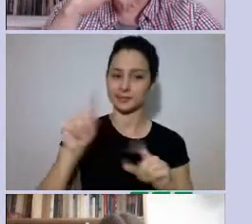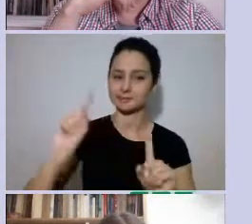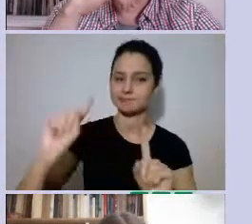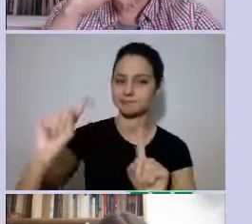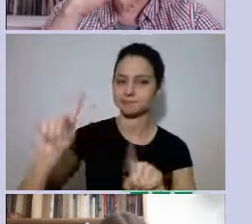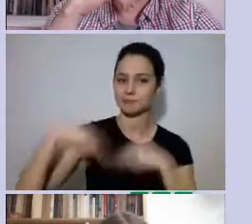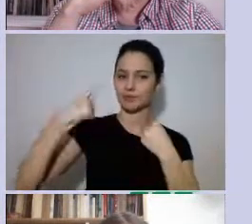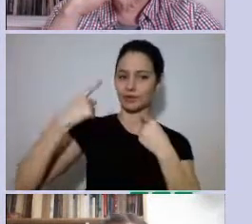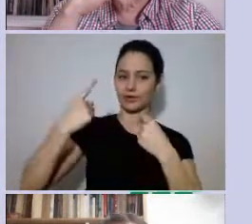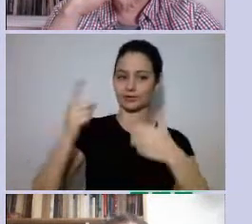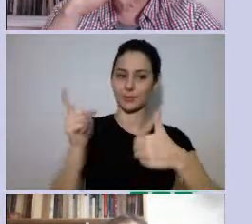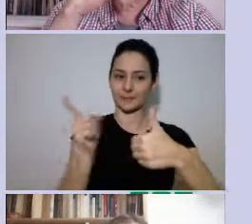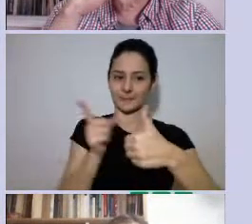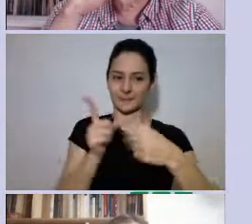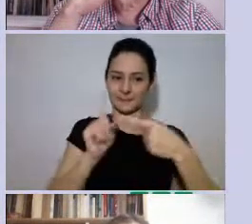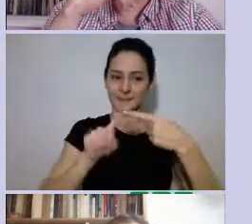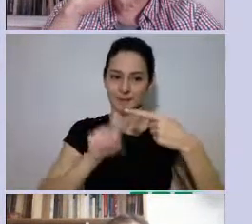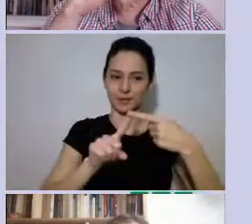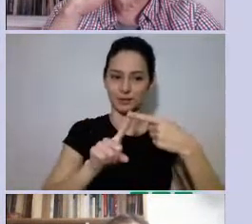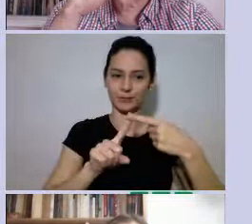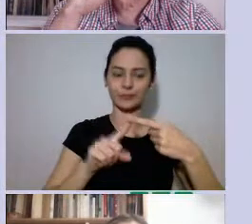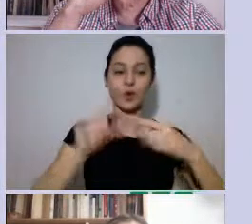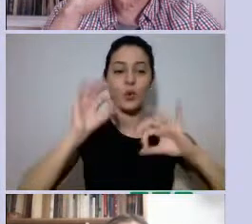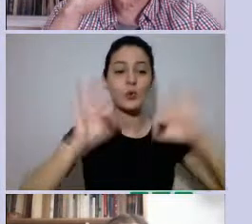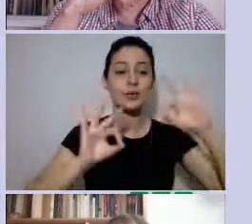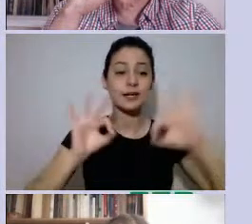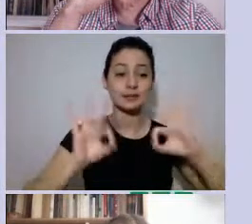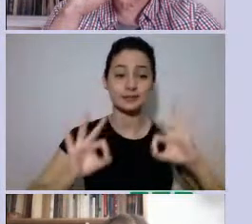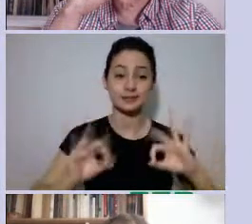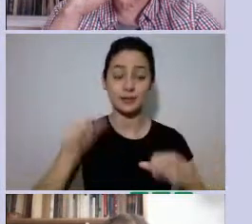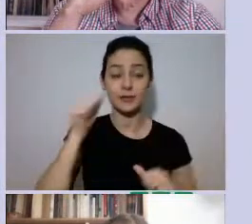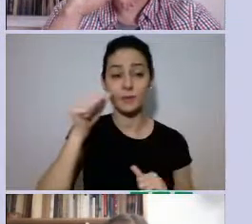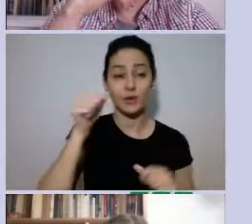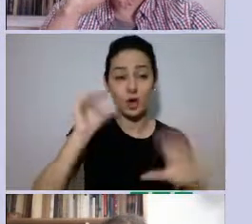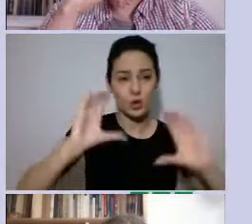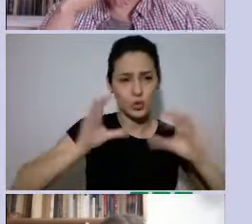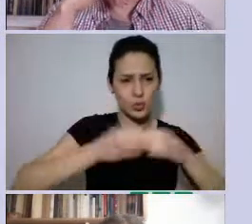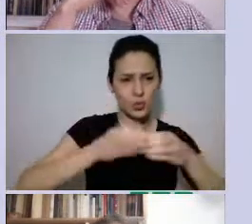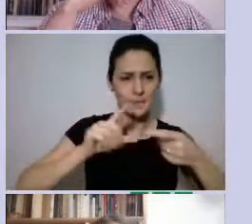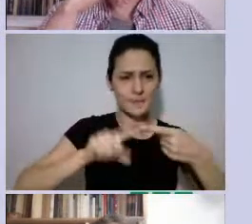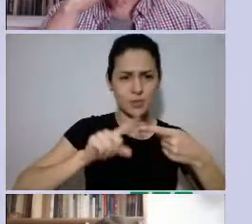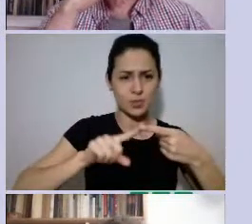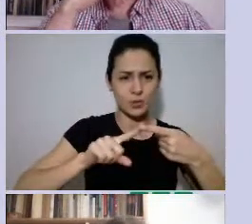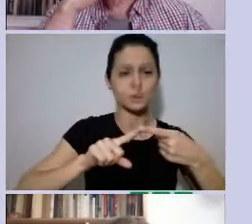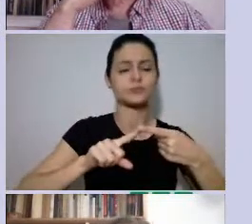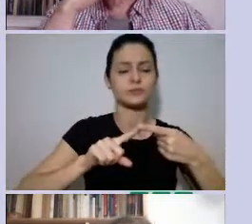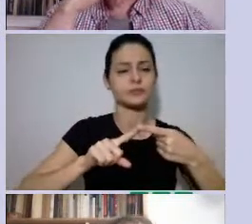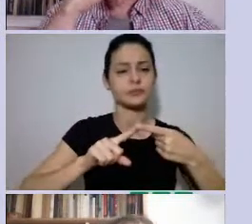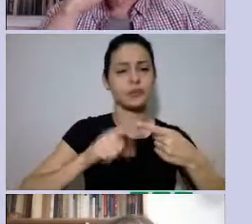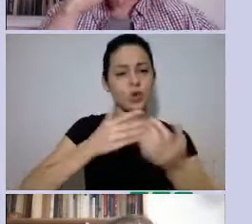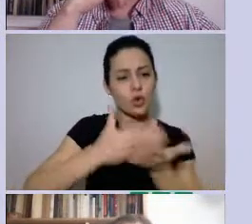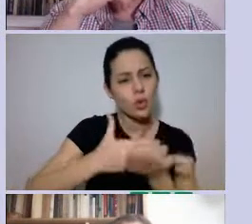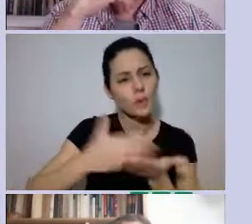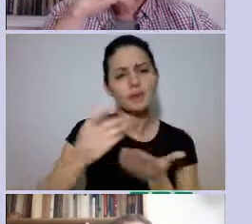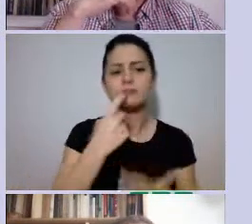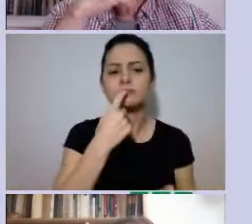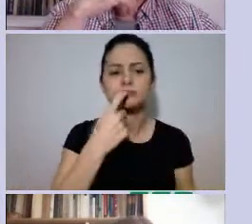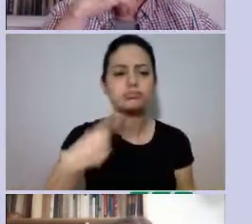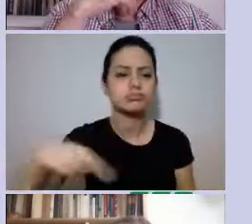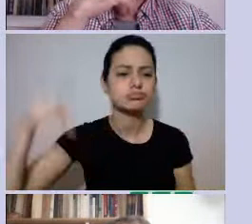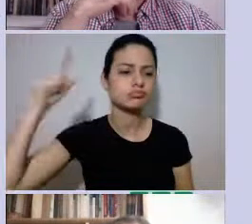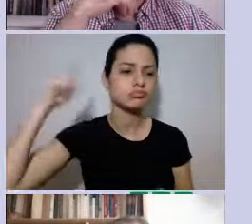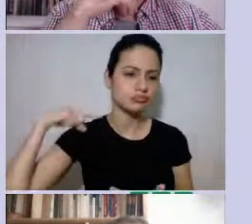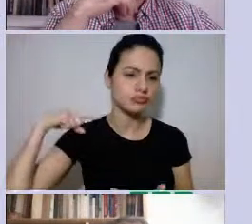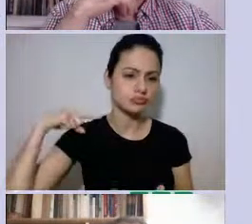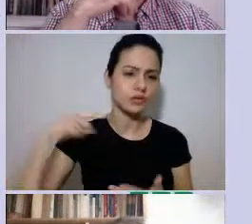primer lugar, la organización de mujeres, voy a decir, comienza recientemente en el 13 a